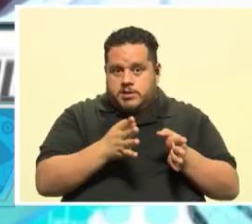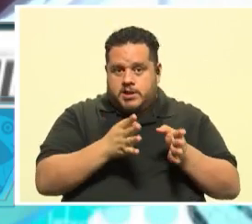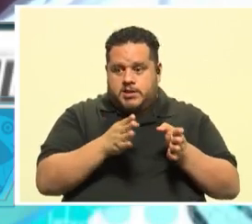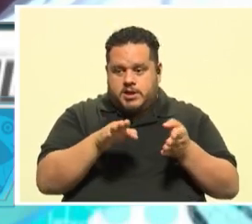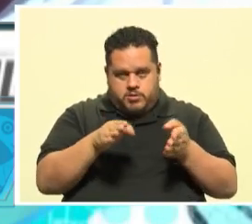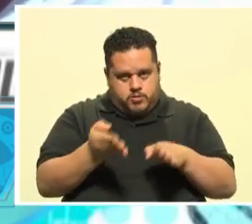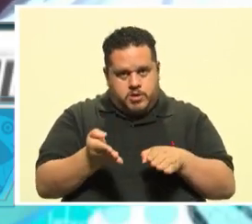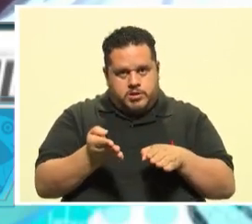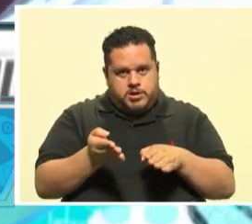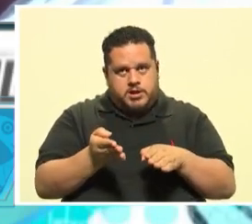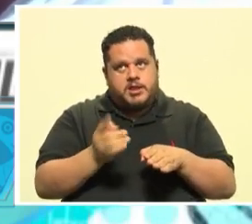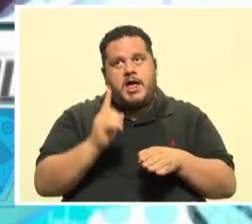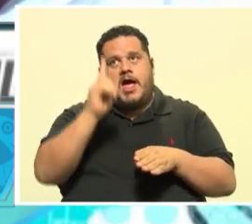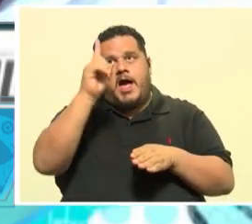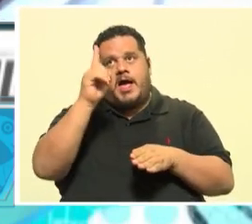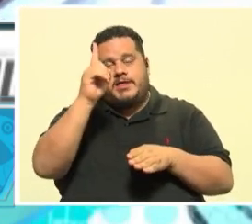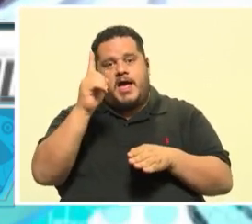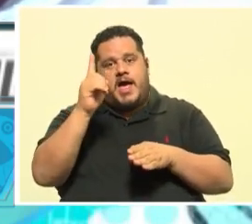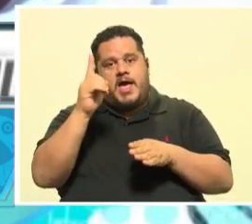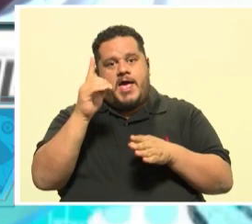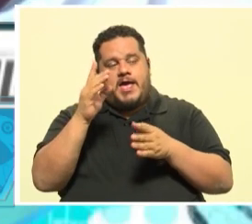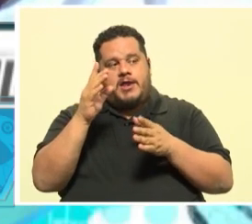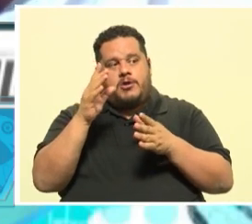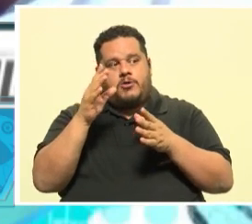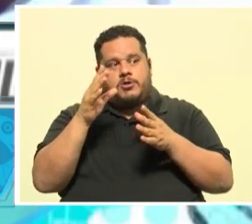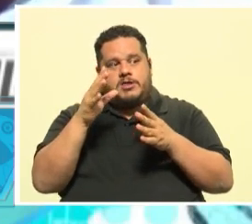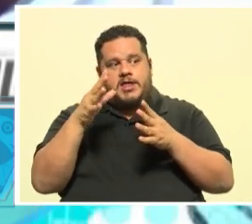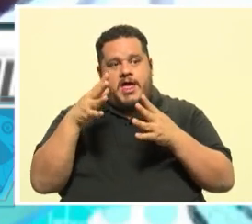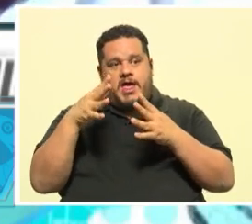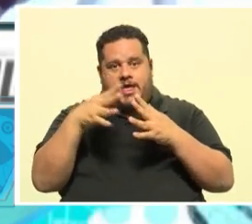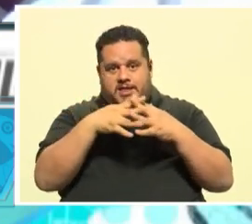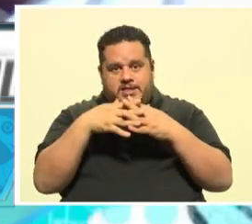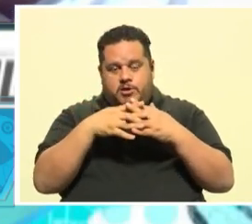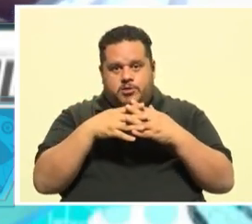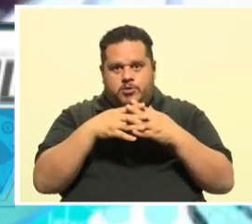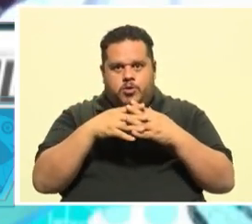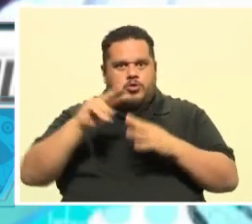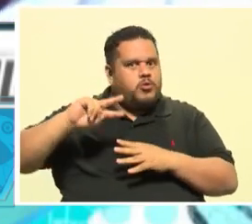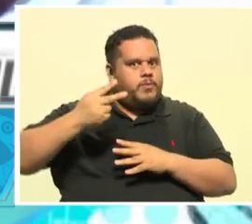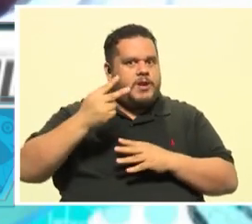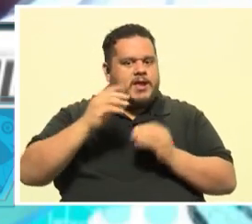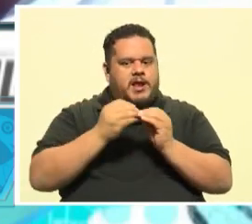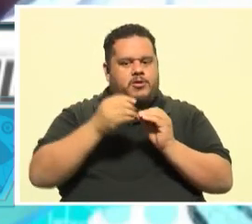televisión, dice Nicaragua que ya hay transmisión comunitaria.